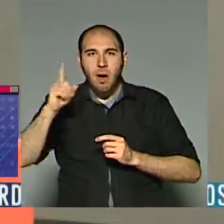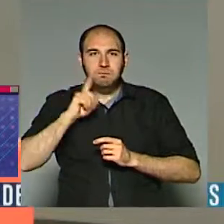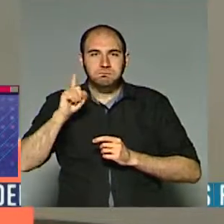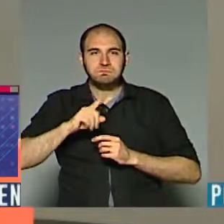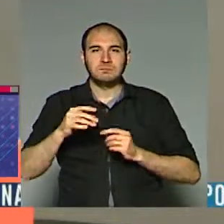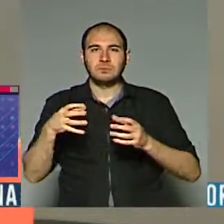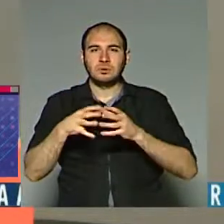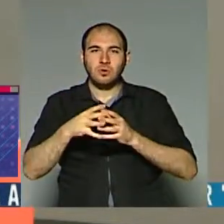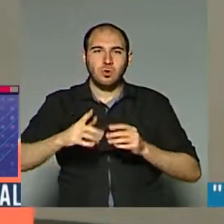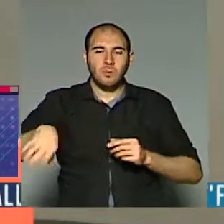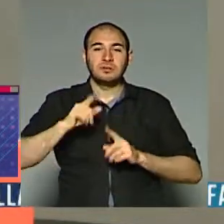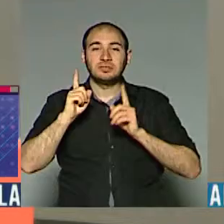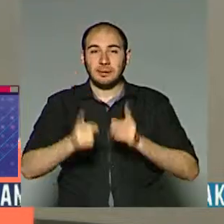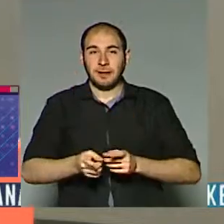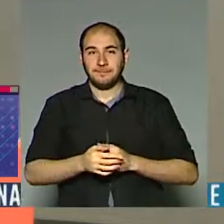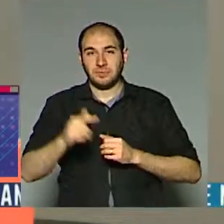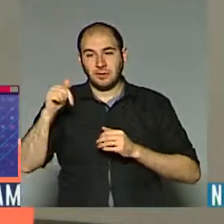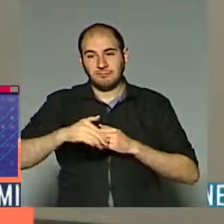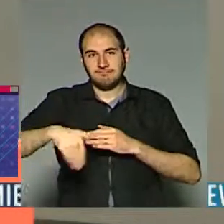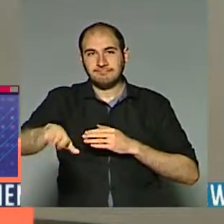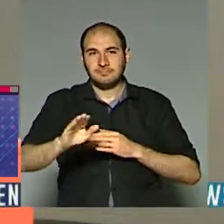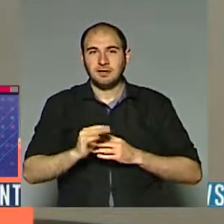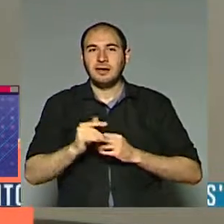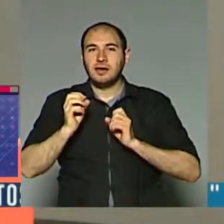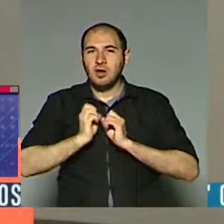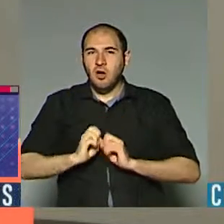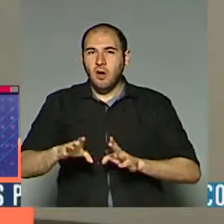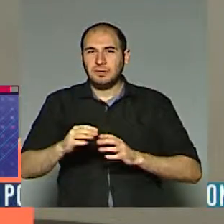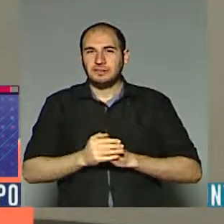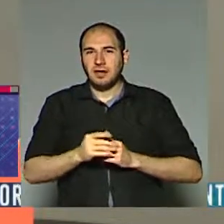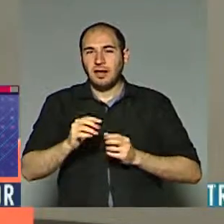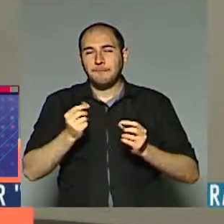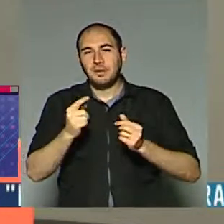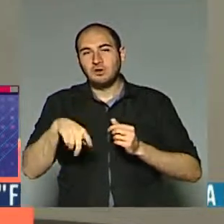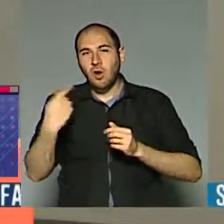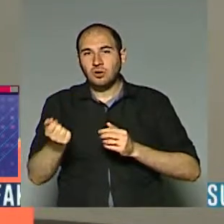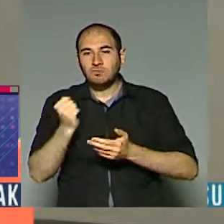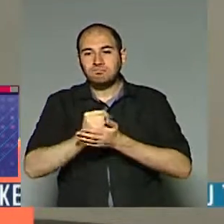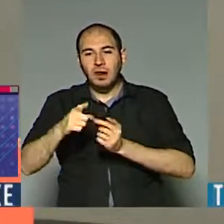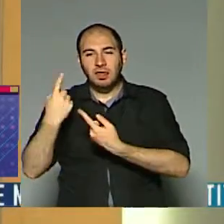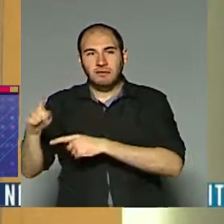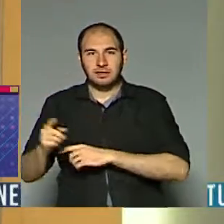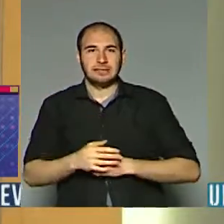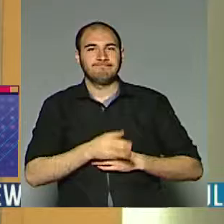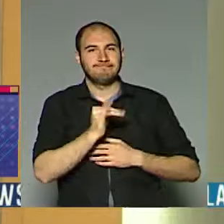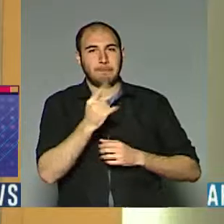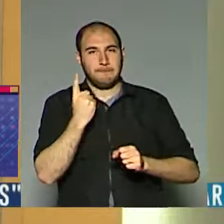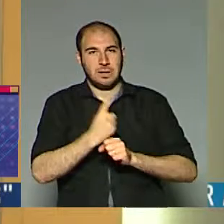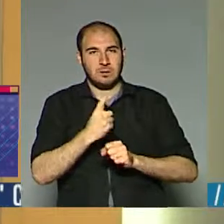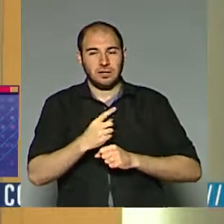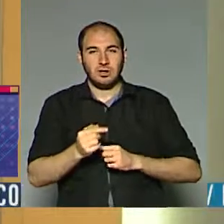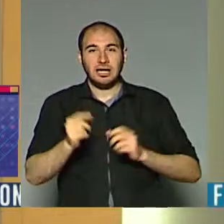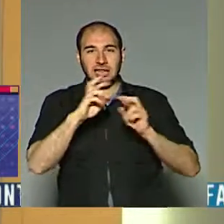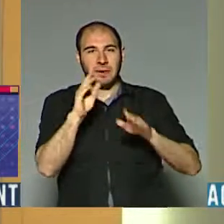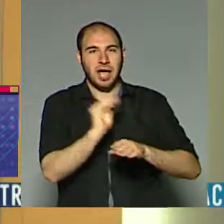parte de algunos sectores y además porque a partir de eso también empiezan a marcar otros precios en otros rubros, ¿no? Sí, primero y principal, el